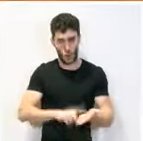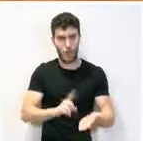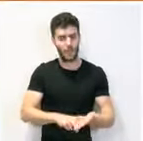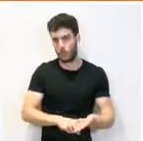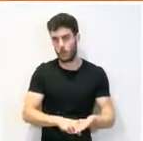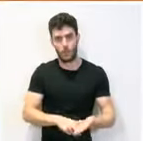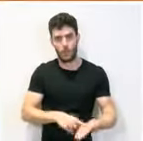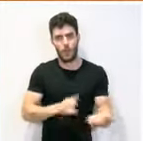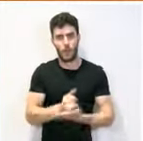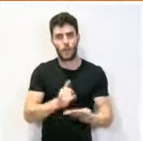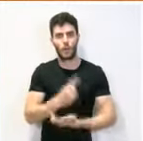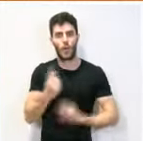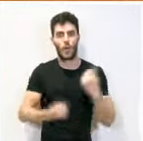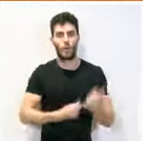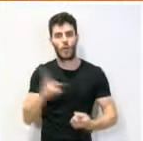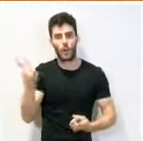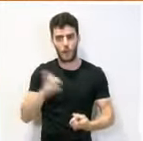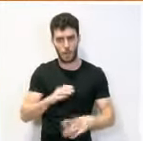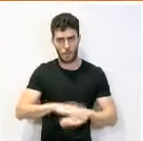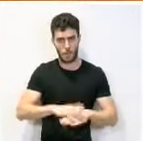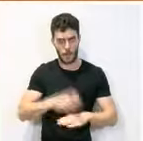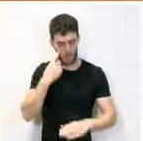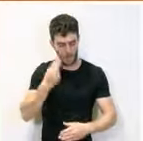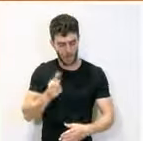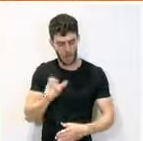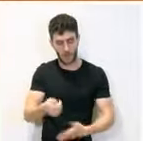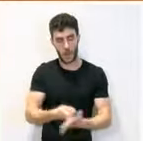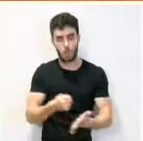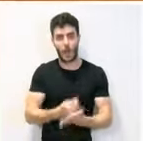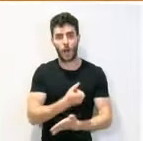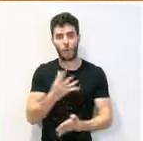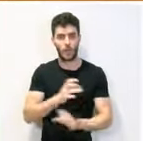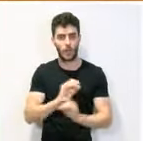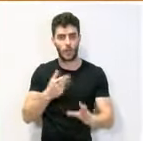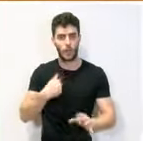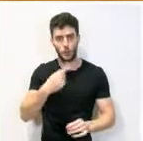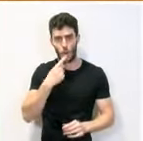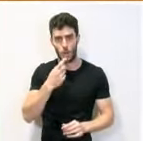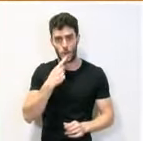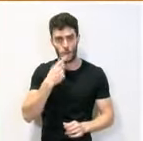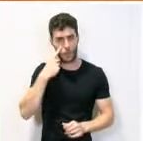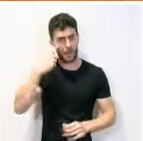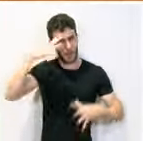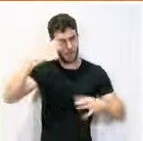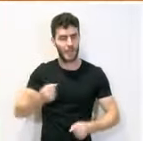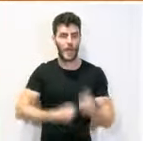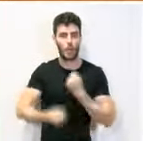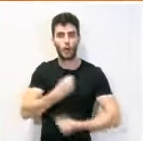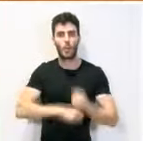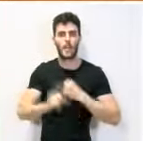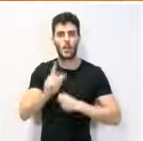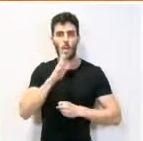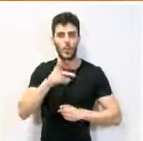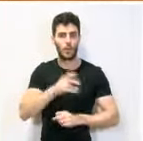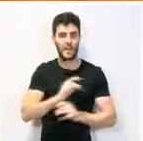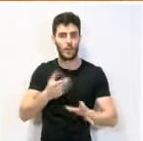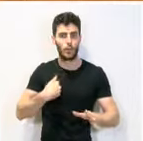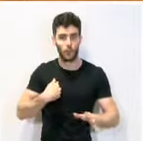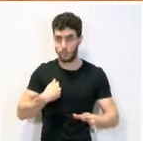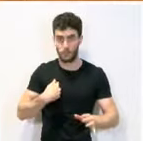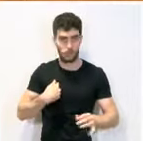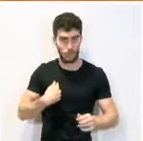algún agricultor que ha venido a que le interpretara qué precio le tenían que pagar. Y yo les digo que no soy una experta economista, pero he sido incapaz